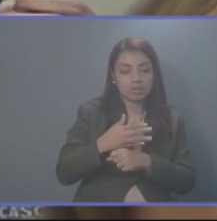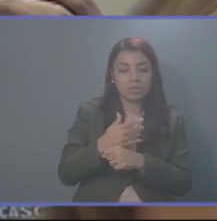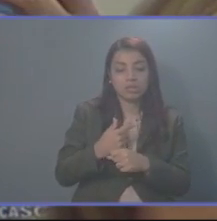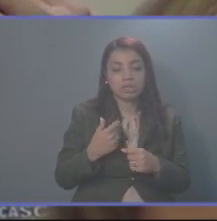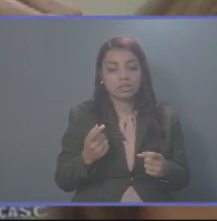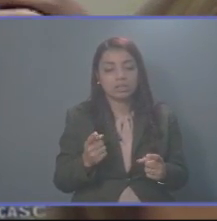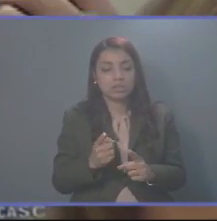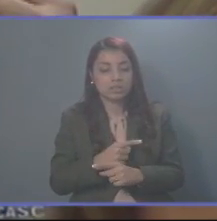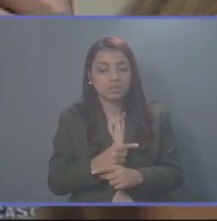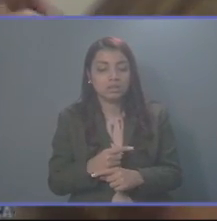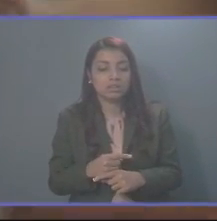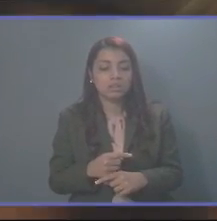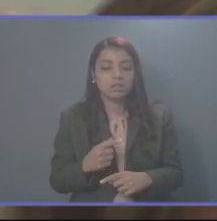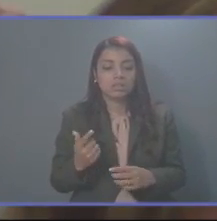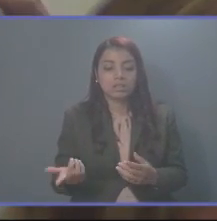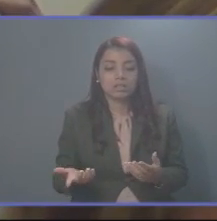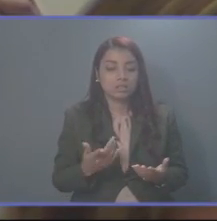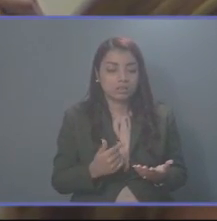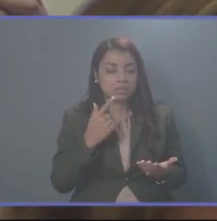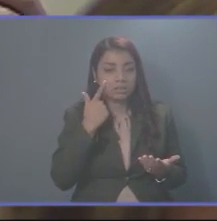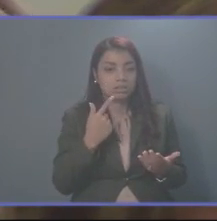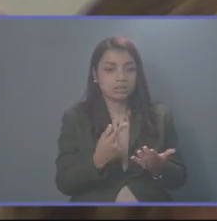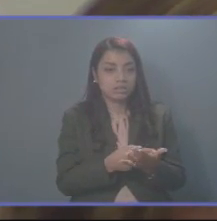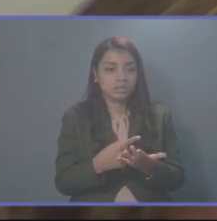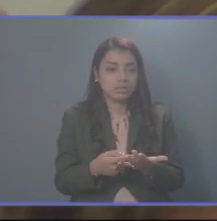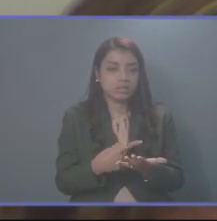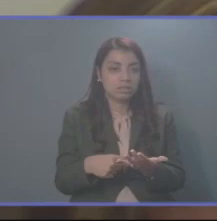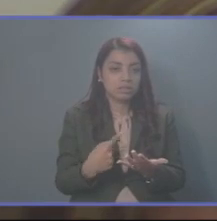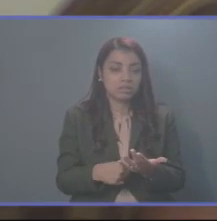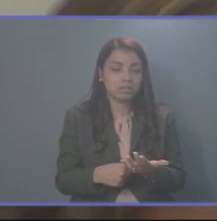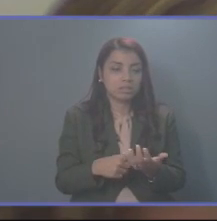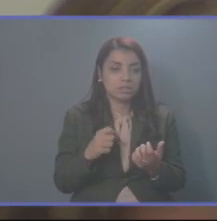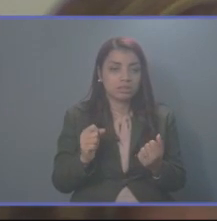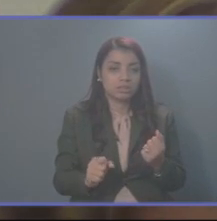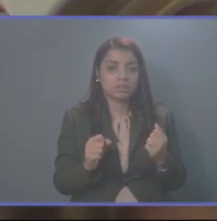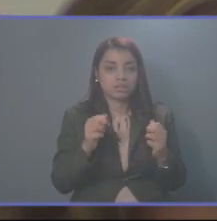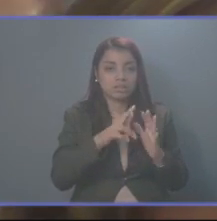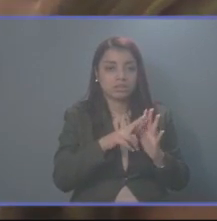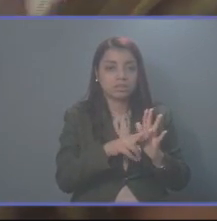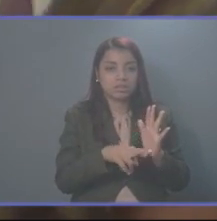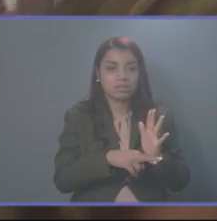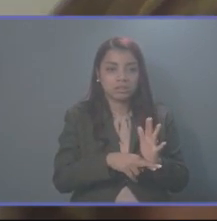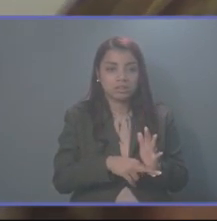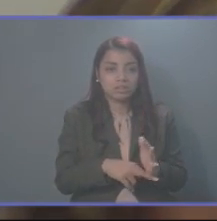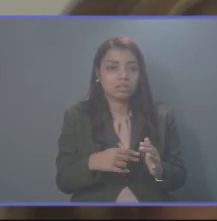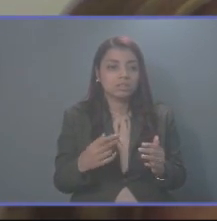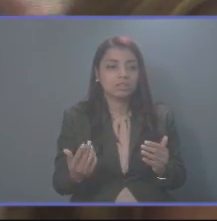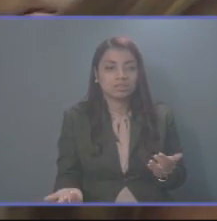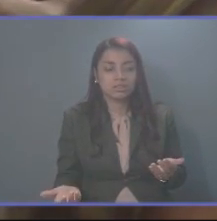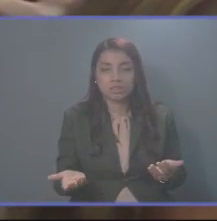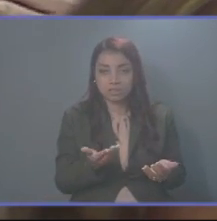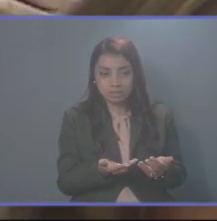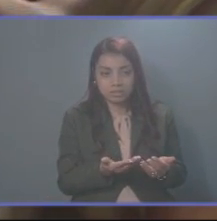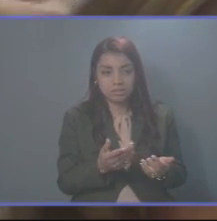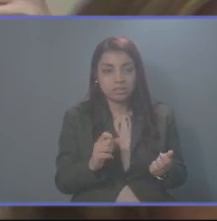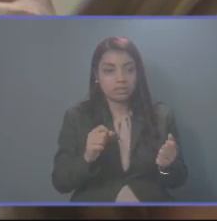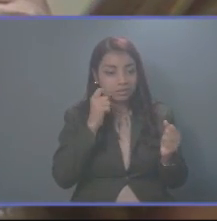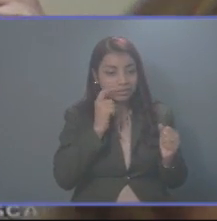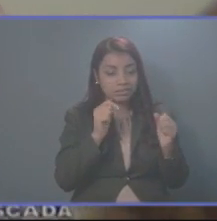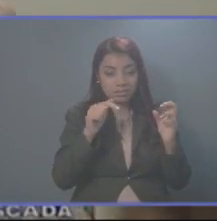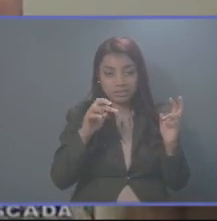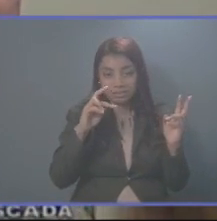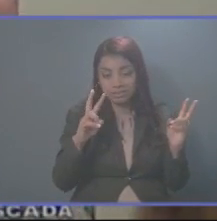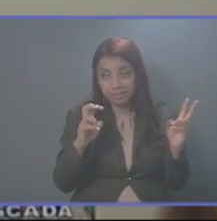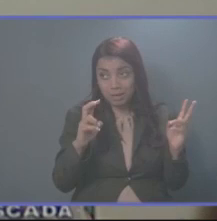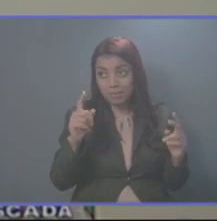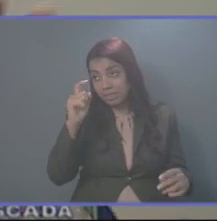momento. Y al no permitirse esa discusión, pues hay una vulneración al reglamento. En ese sentido, no sé si procedería el tema de